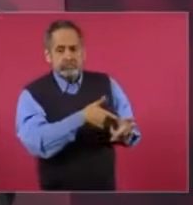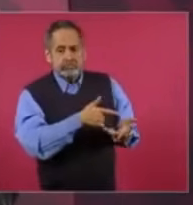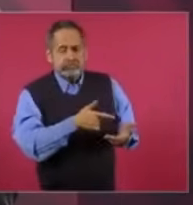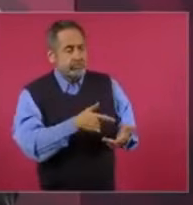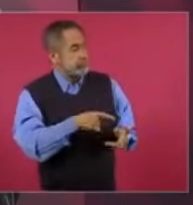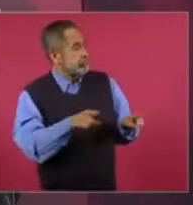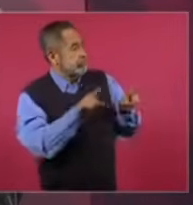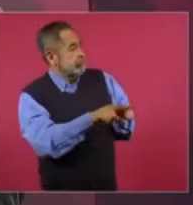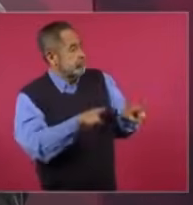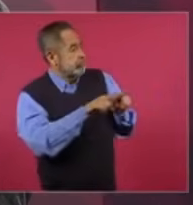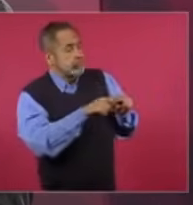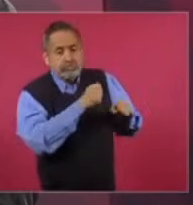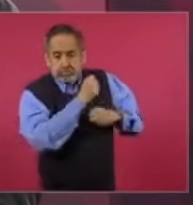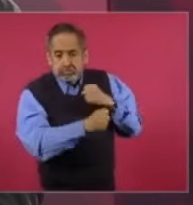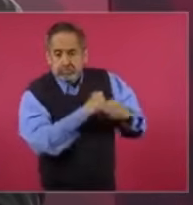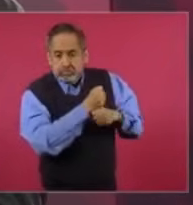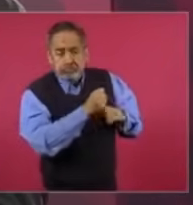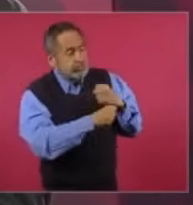igual que siempre,